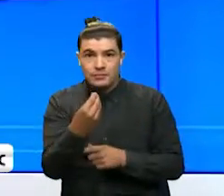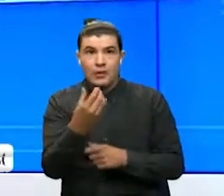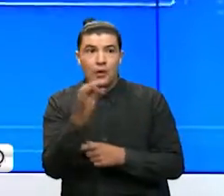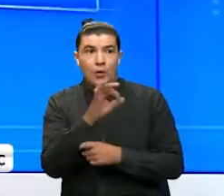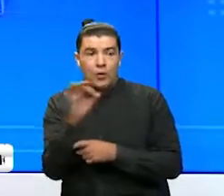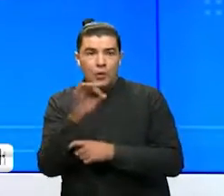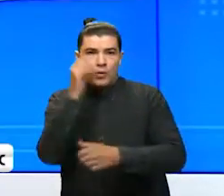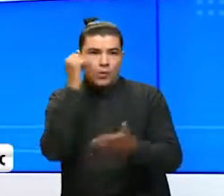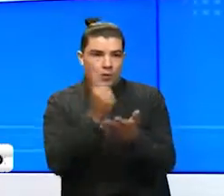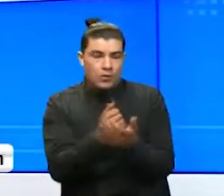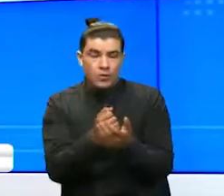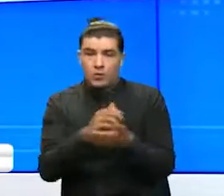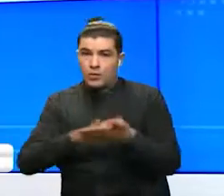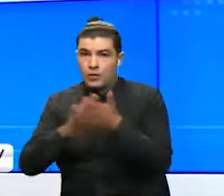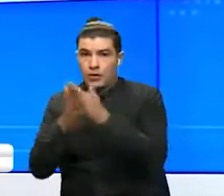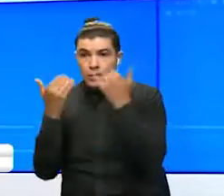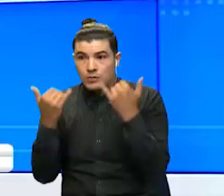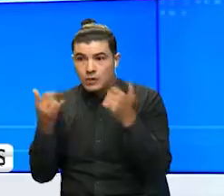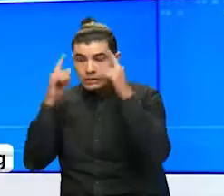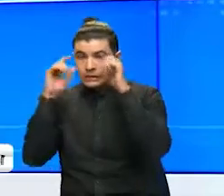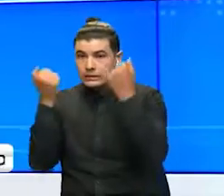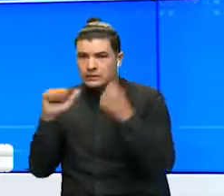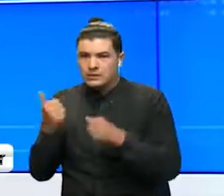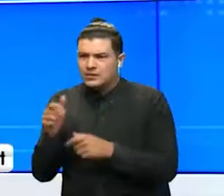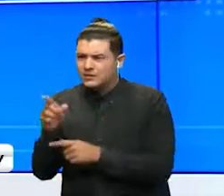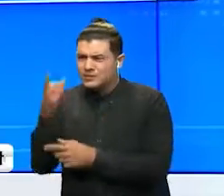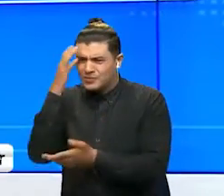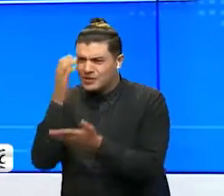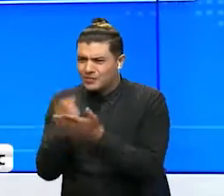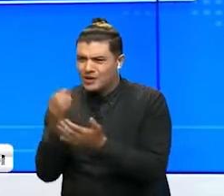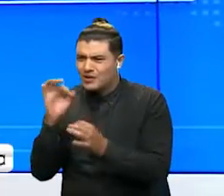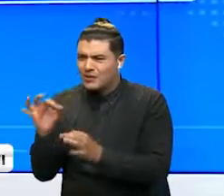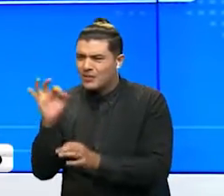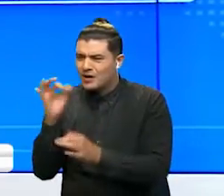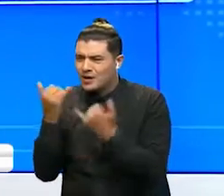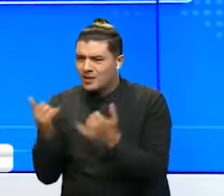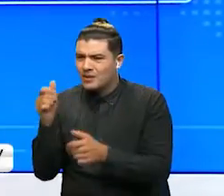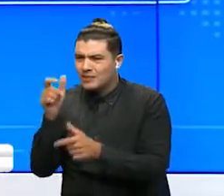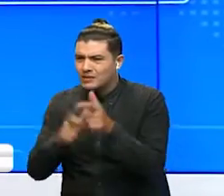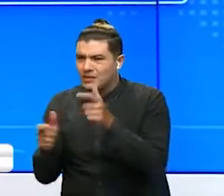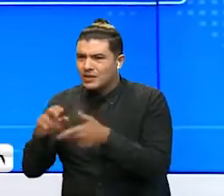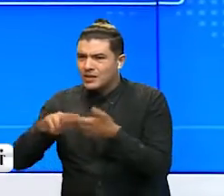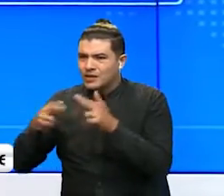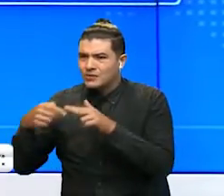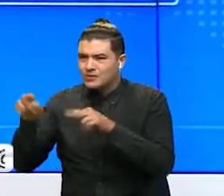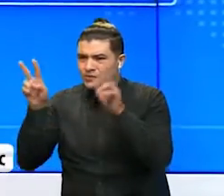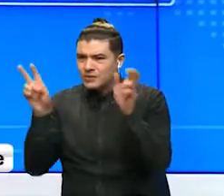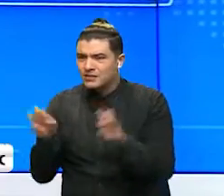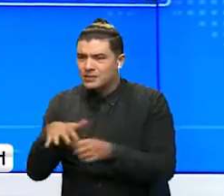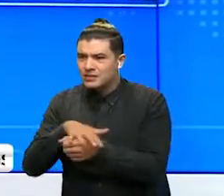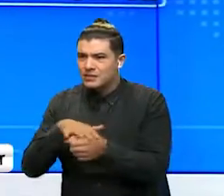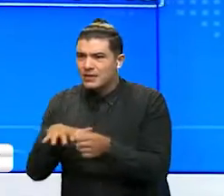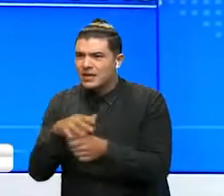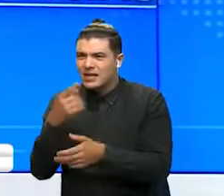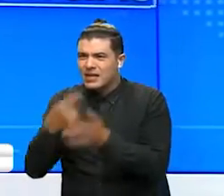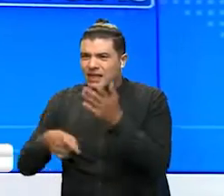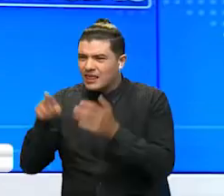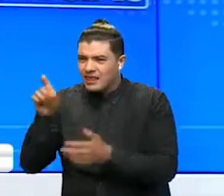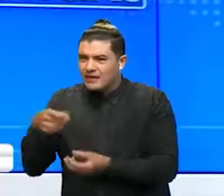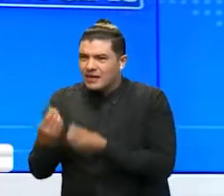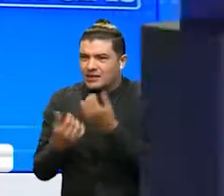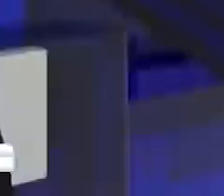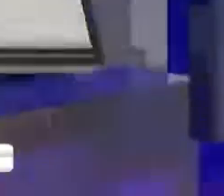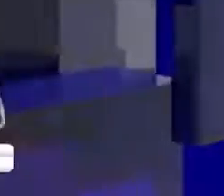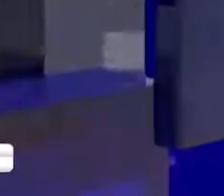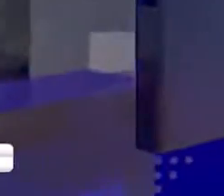la población. Heider Logato, ¿a qué o qué dicen los analistas con respecto a estos hechos y qué es lo que se debe hacer? Buenas